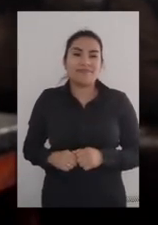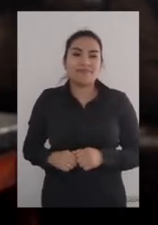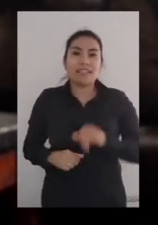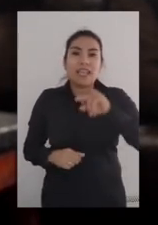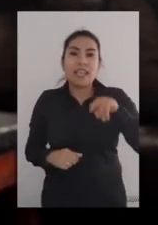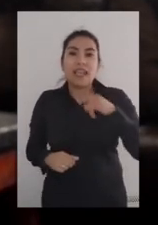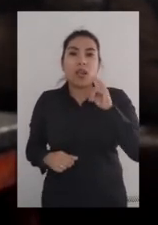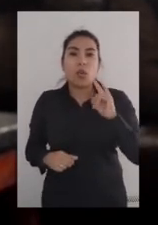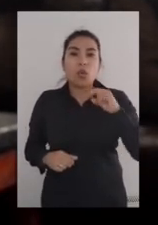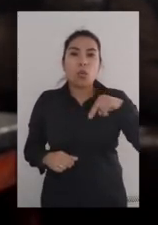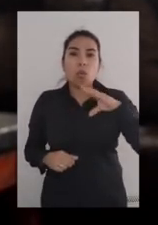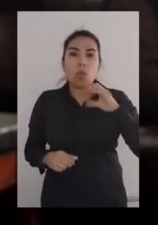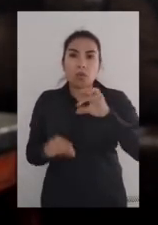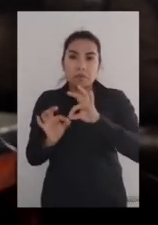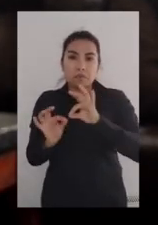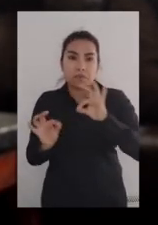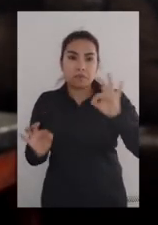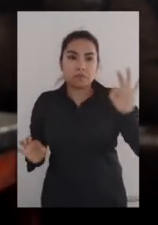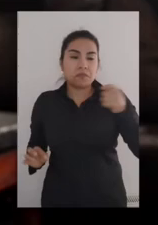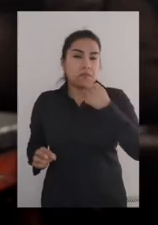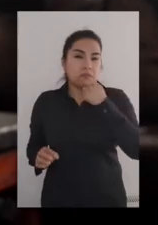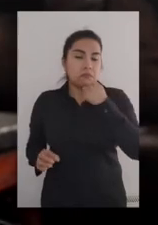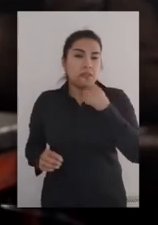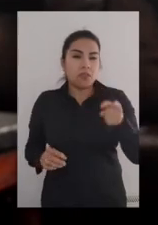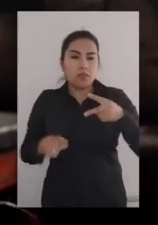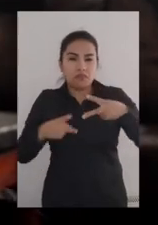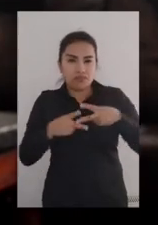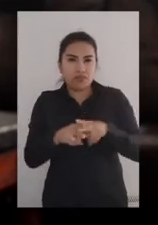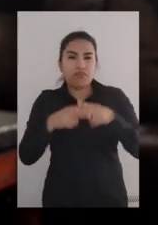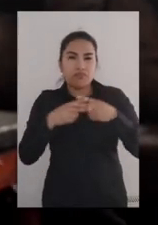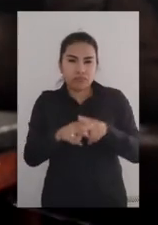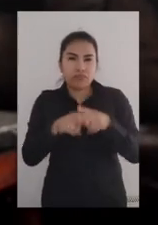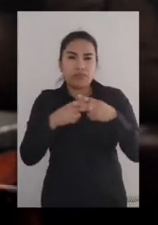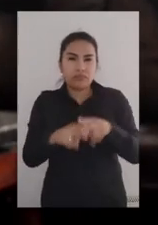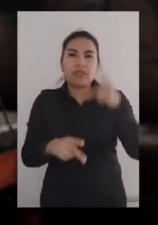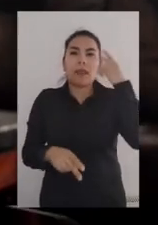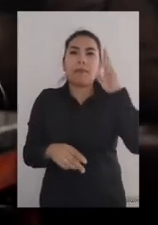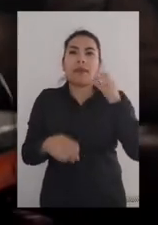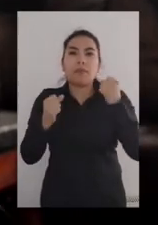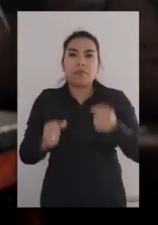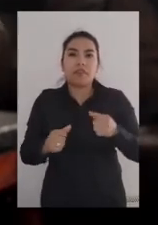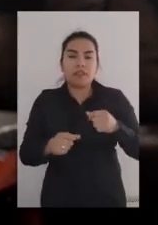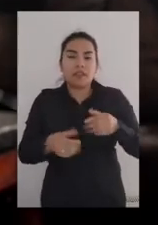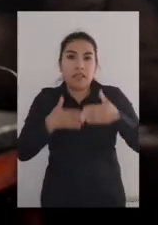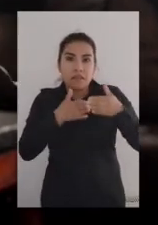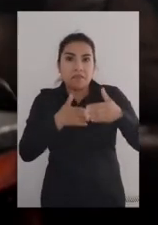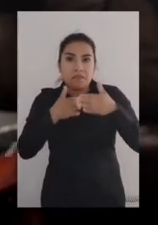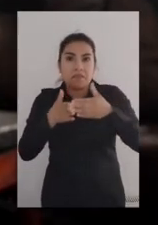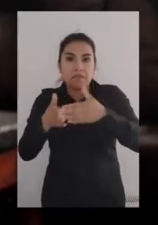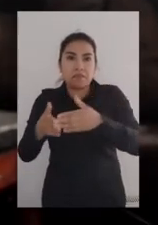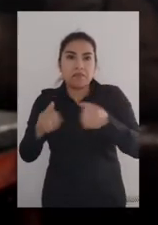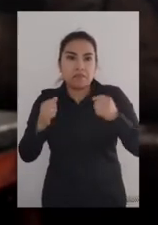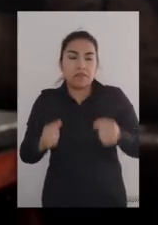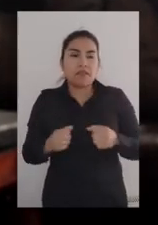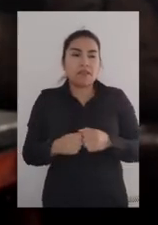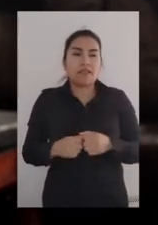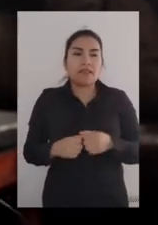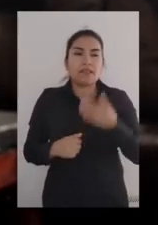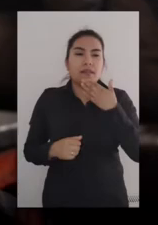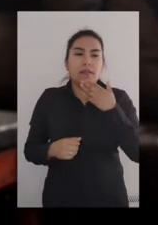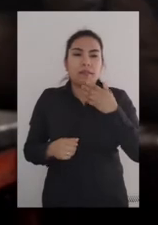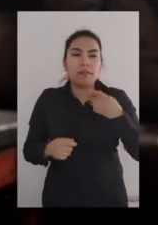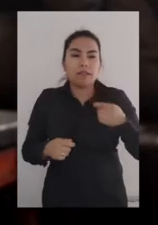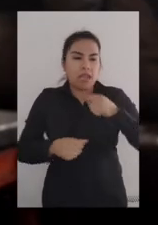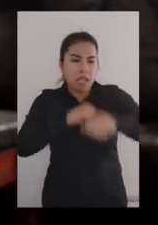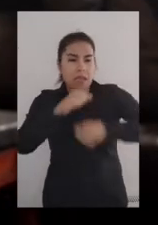juncos para y lo transaban para amarrar su canoa y después para amarrar